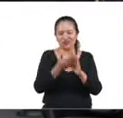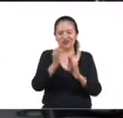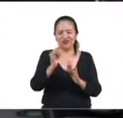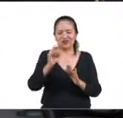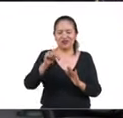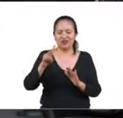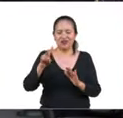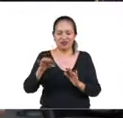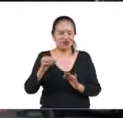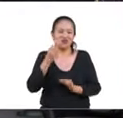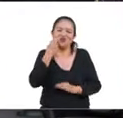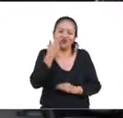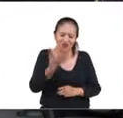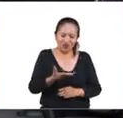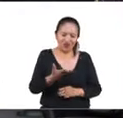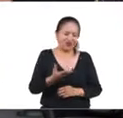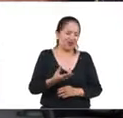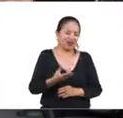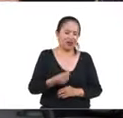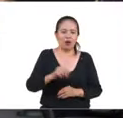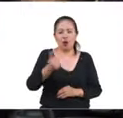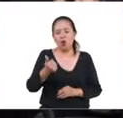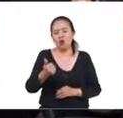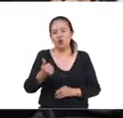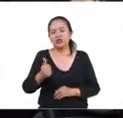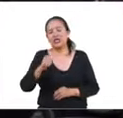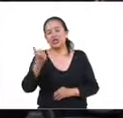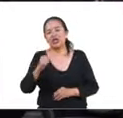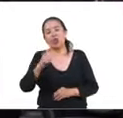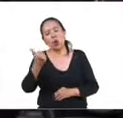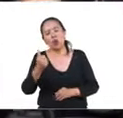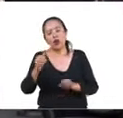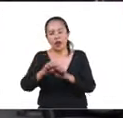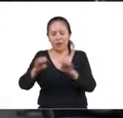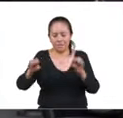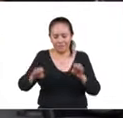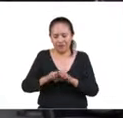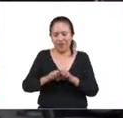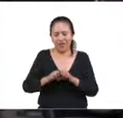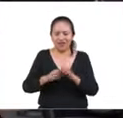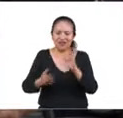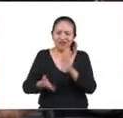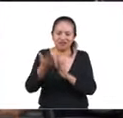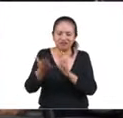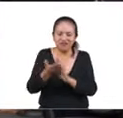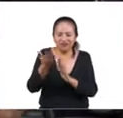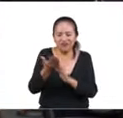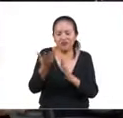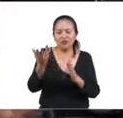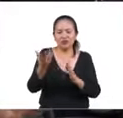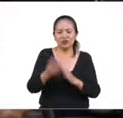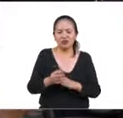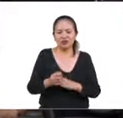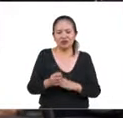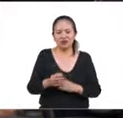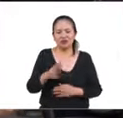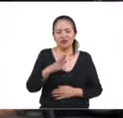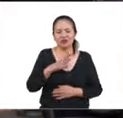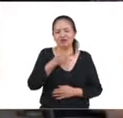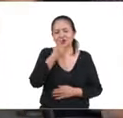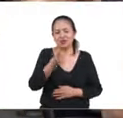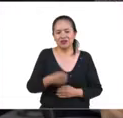Les daba más confianza a la Comisión de Reconstrucción, pues había una empresa constructora y una supervisora. Y ahora lo que les han dicho la comisión es